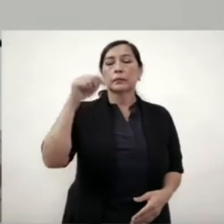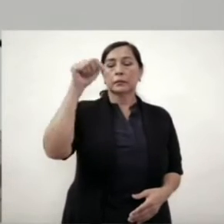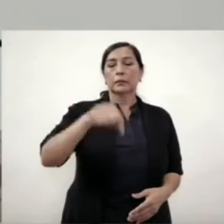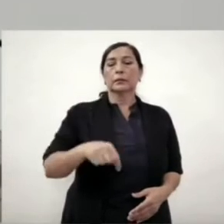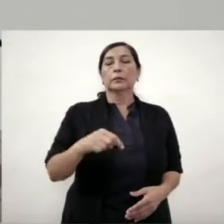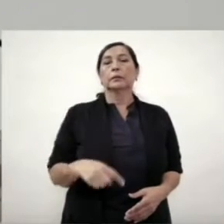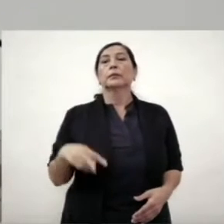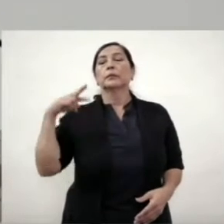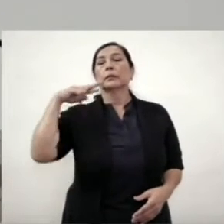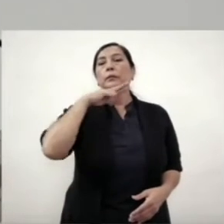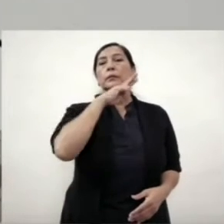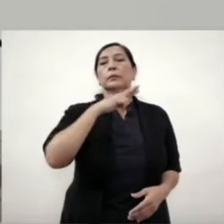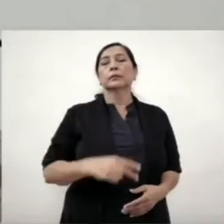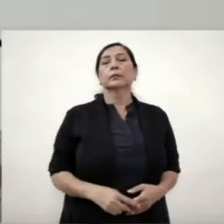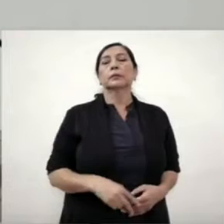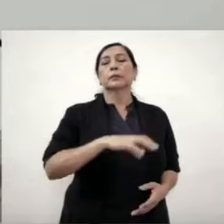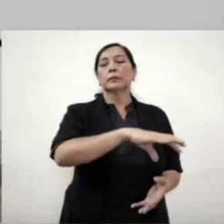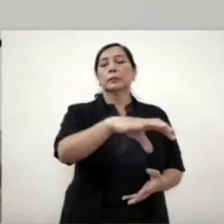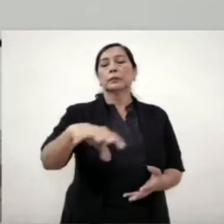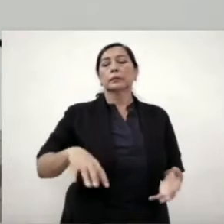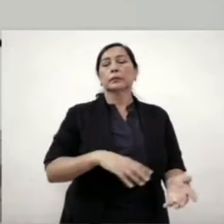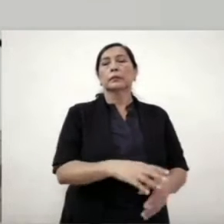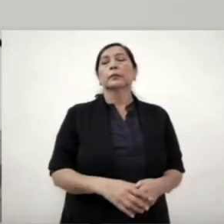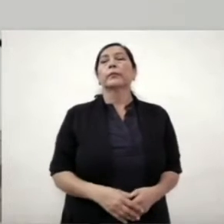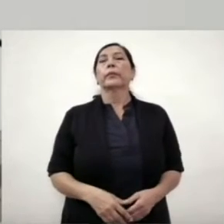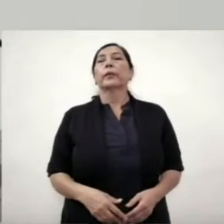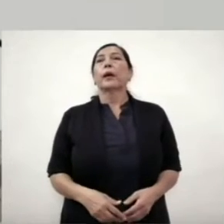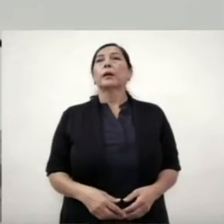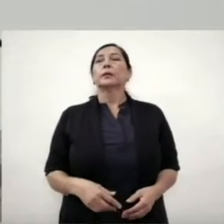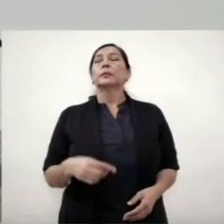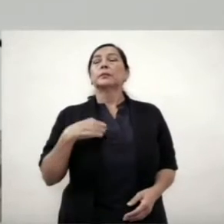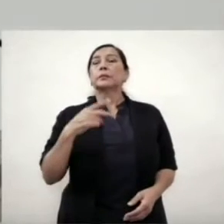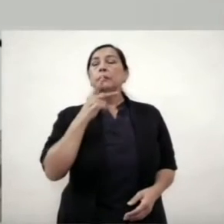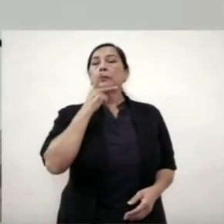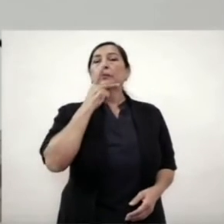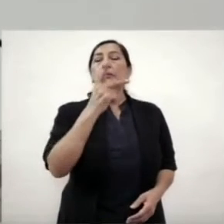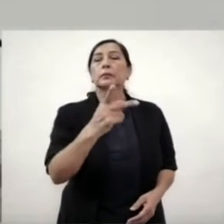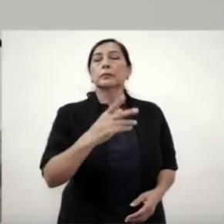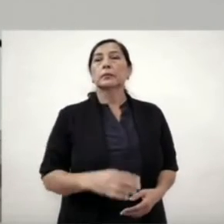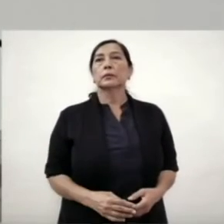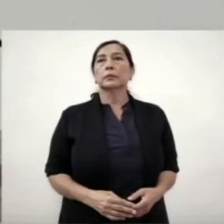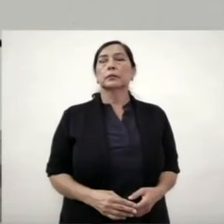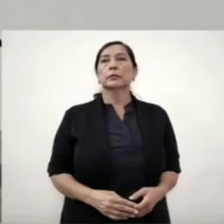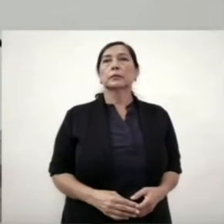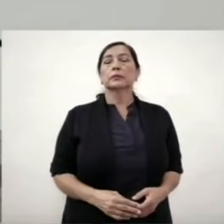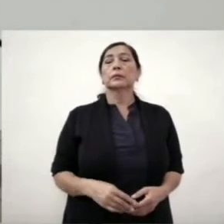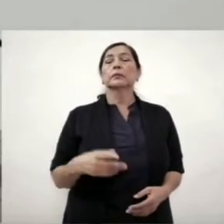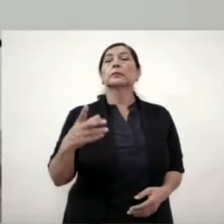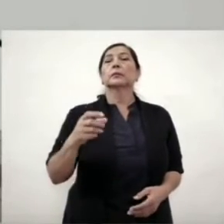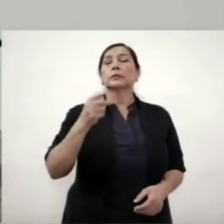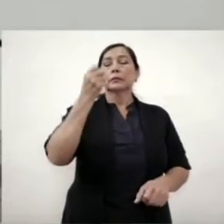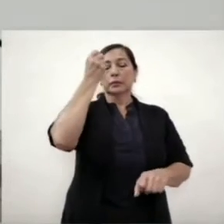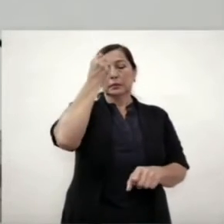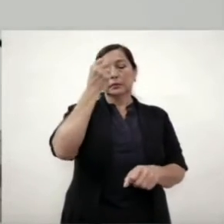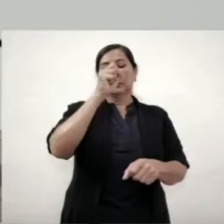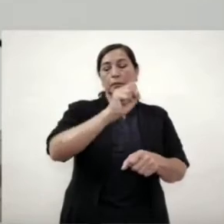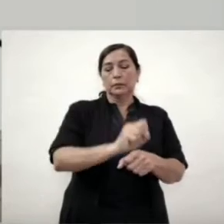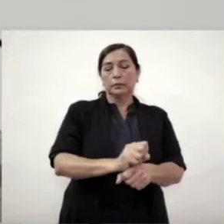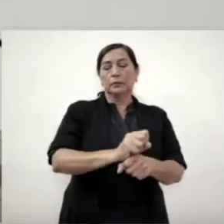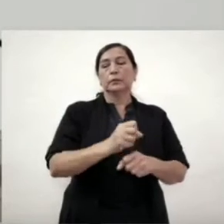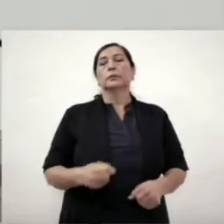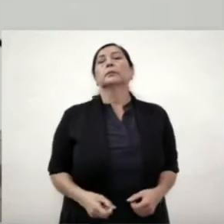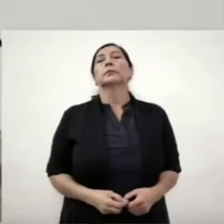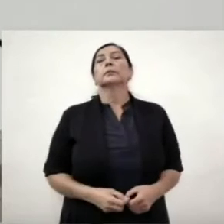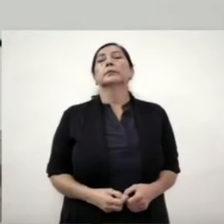y en esta región de Zamora. Yo le voy a dar la palabra al secretario del Sistema Estatal de